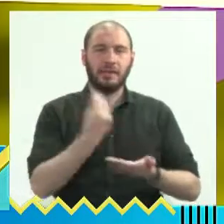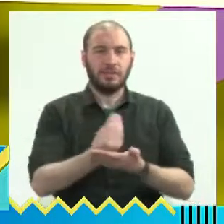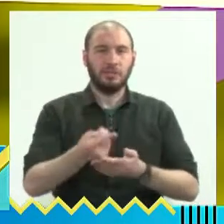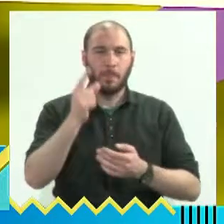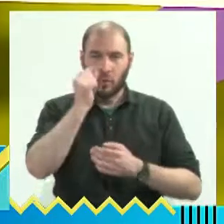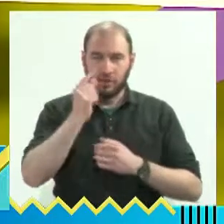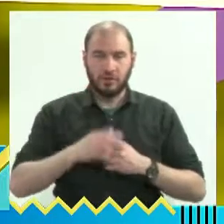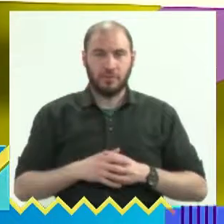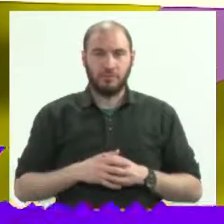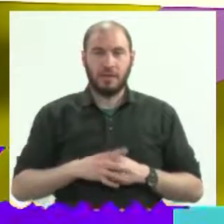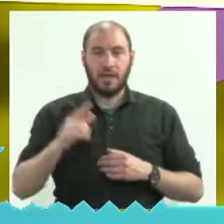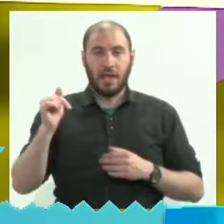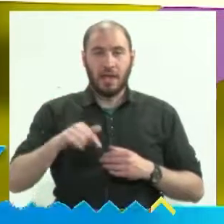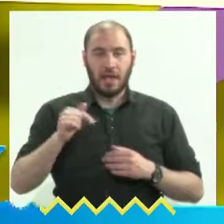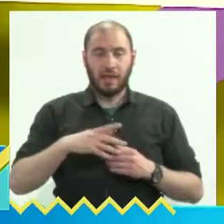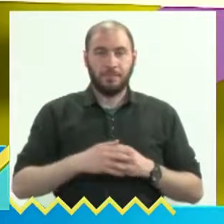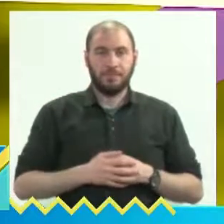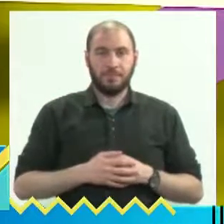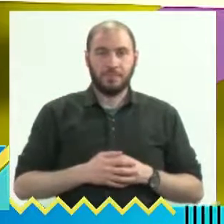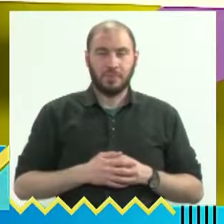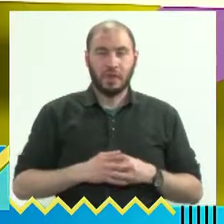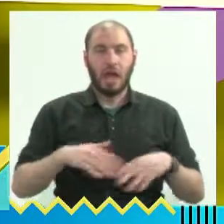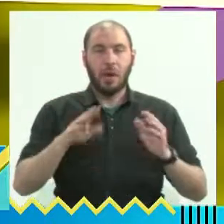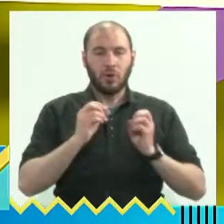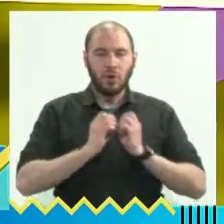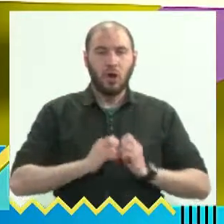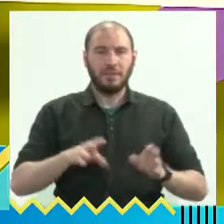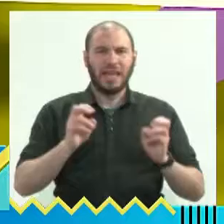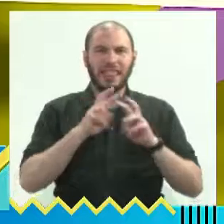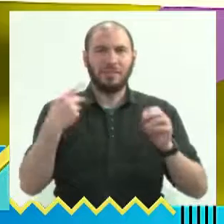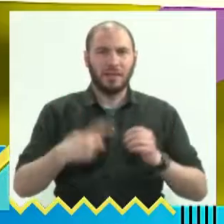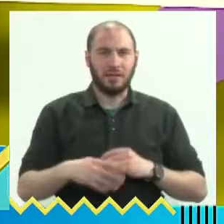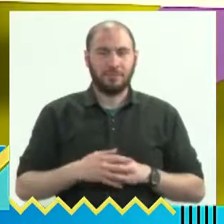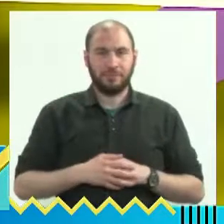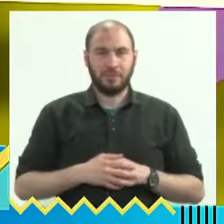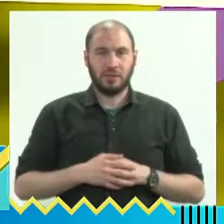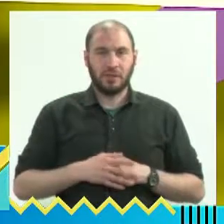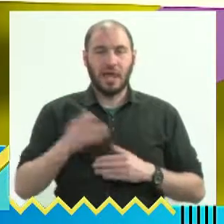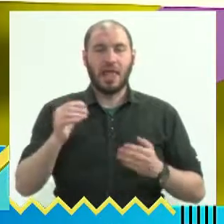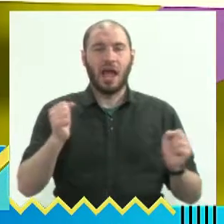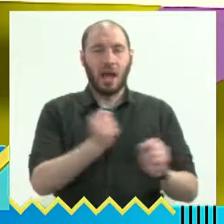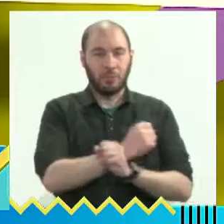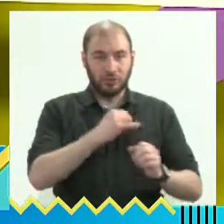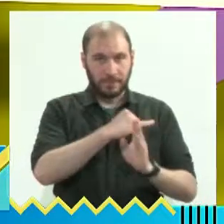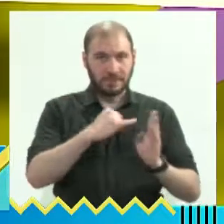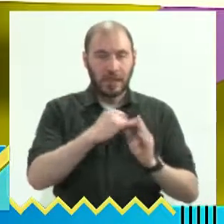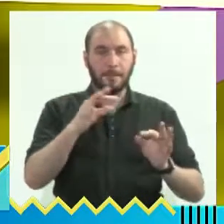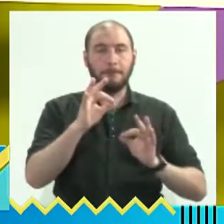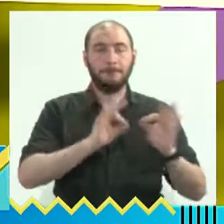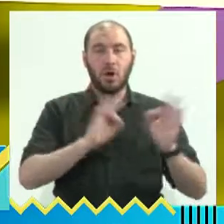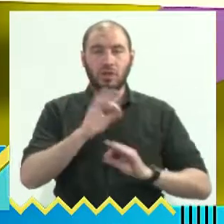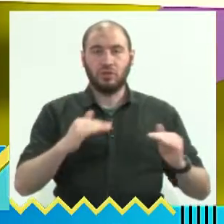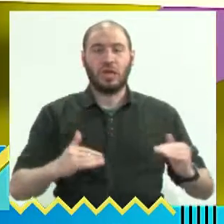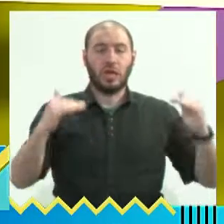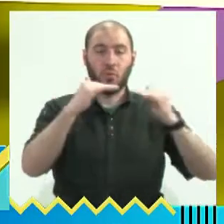representación política. En este caso vamos a tomar quizás como disparador lo que tiene que ver con una media sanción de un proyecto de paridad